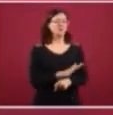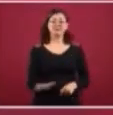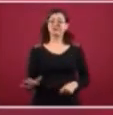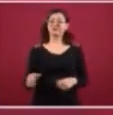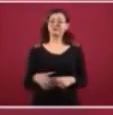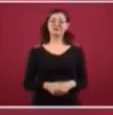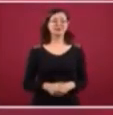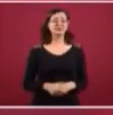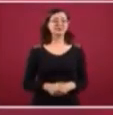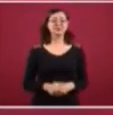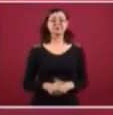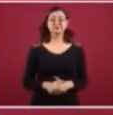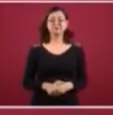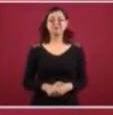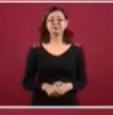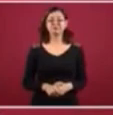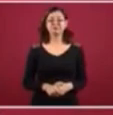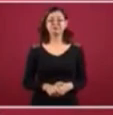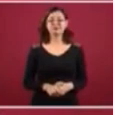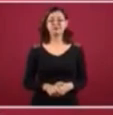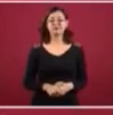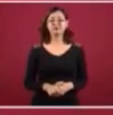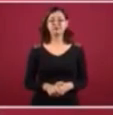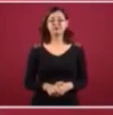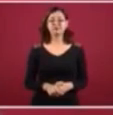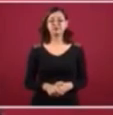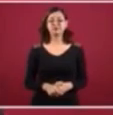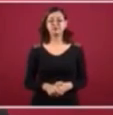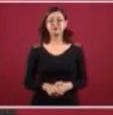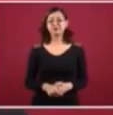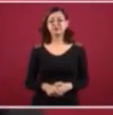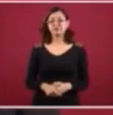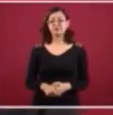de que se